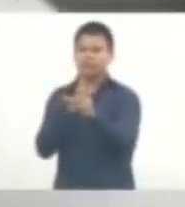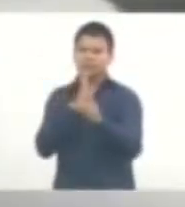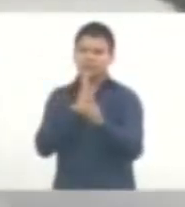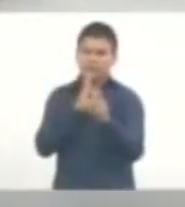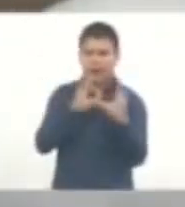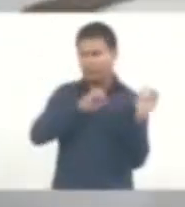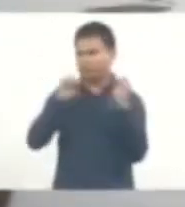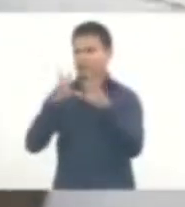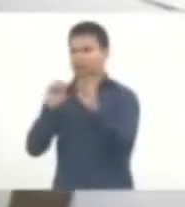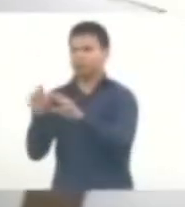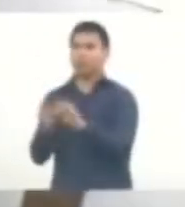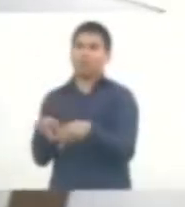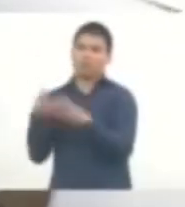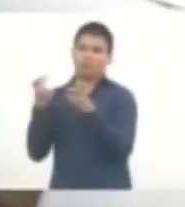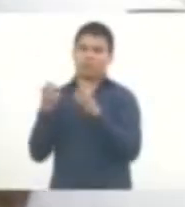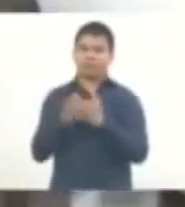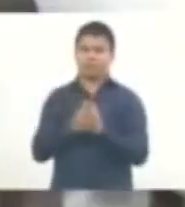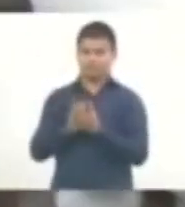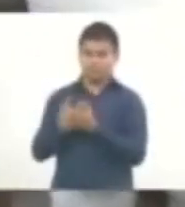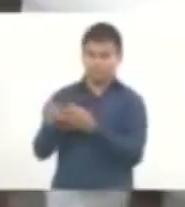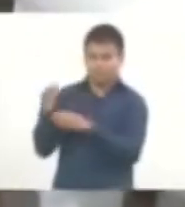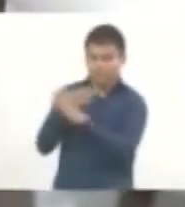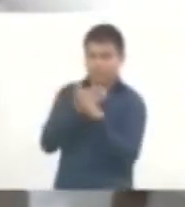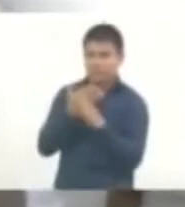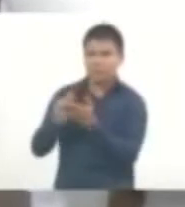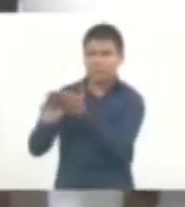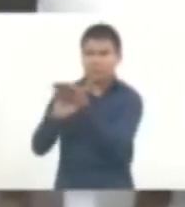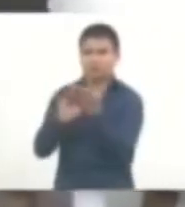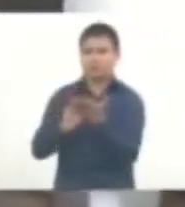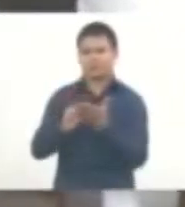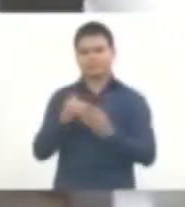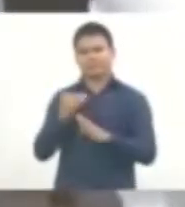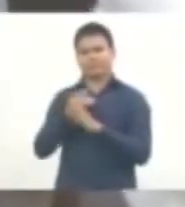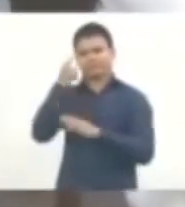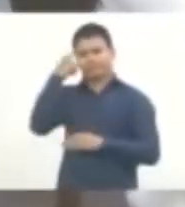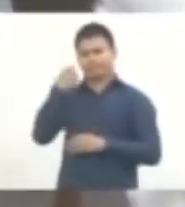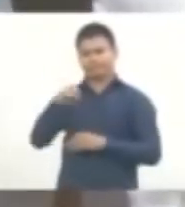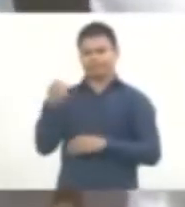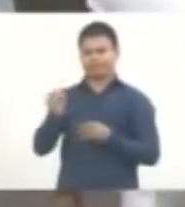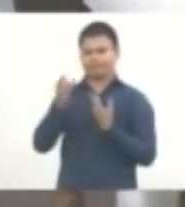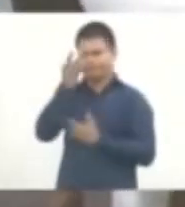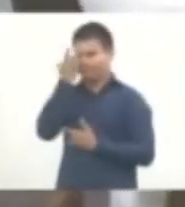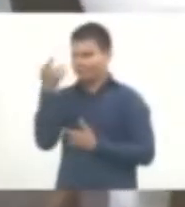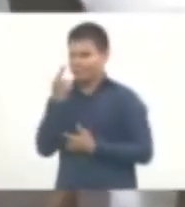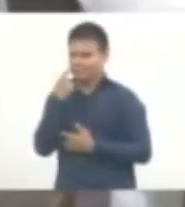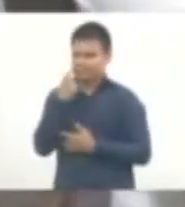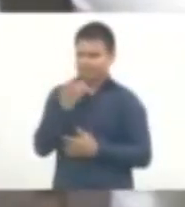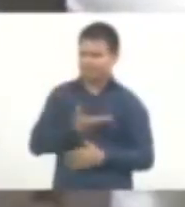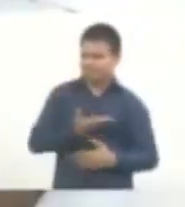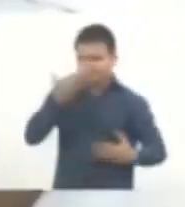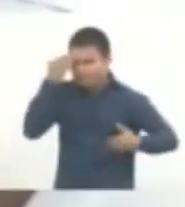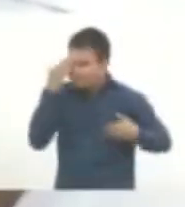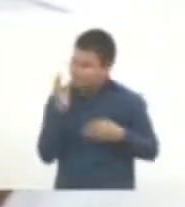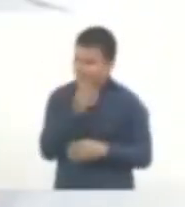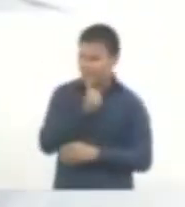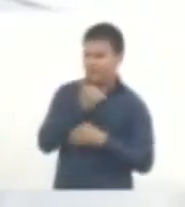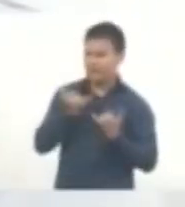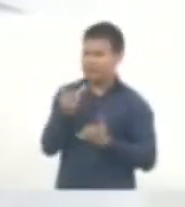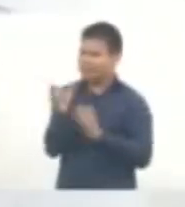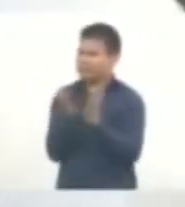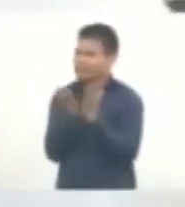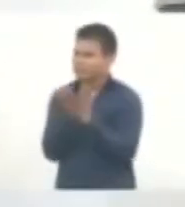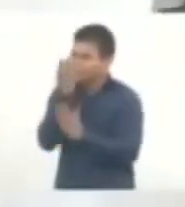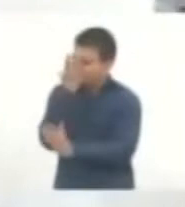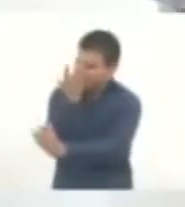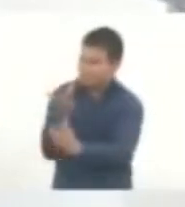funcionaria reconoce que el problema ya fue resuelto, le preocupa que situaciones como esta, que ponen en riesgo la integridad de los estudiantes y de los docentes, se